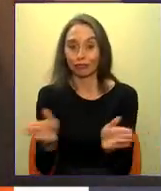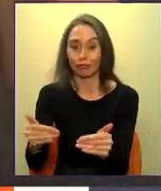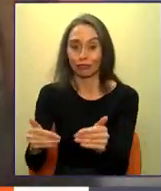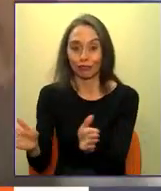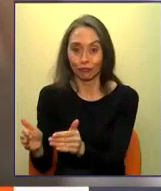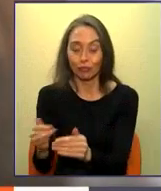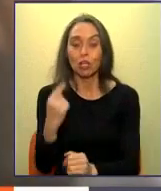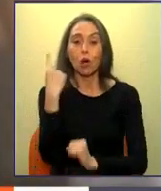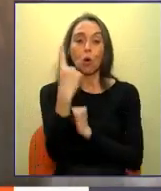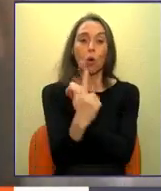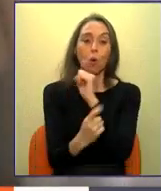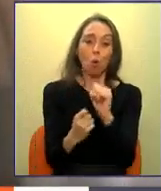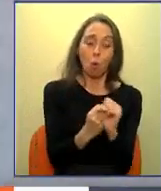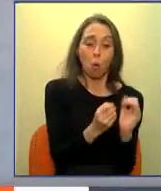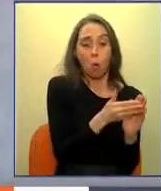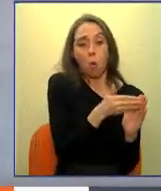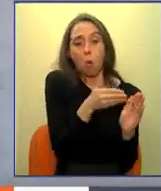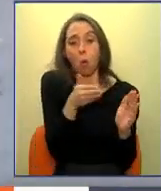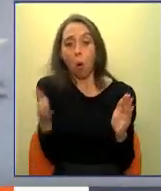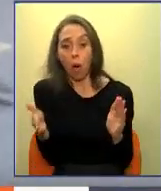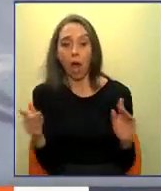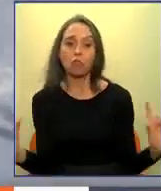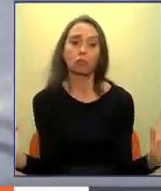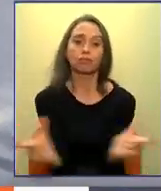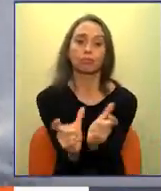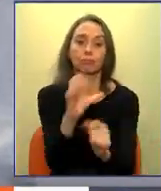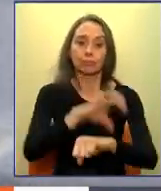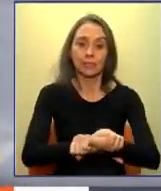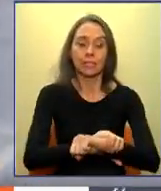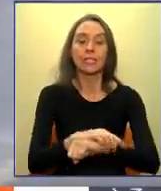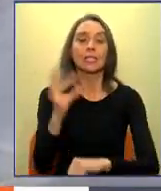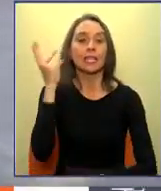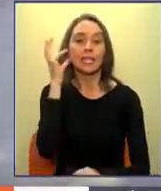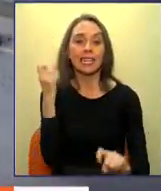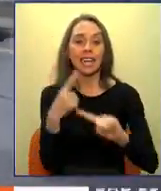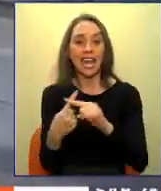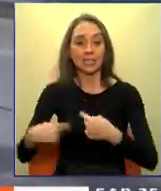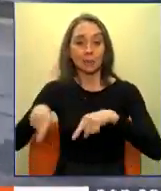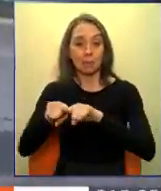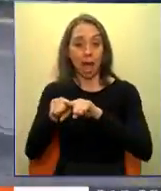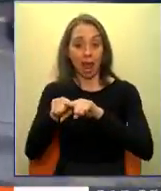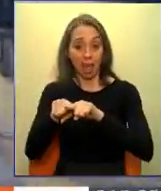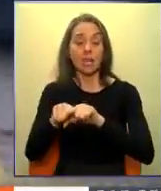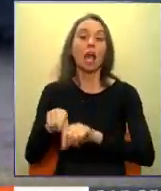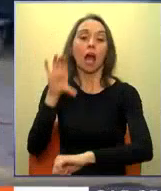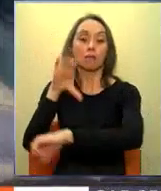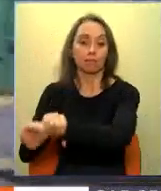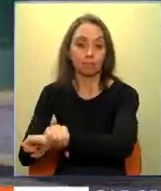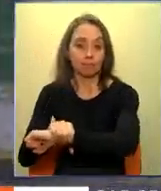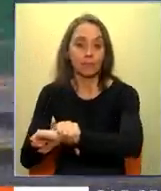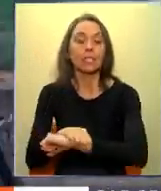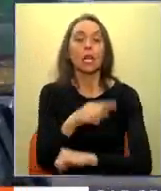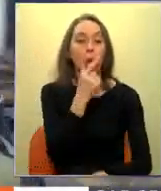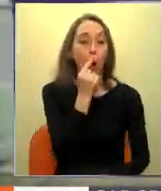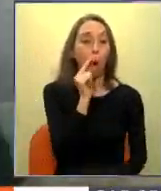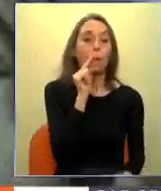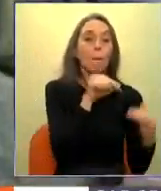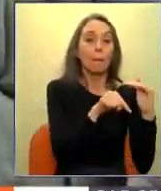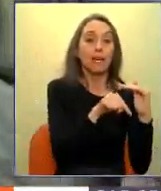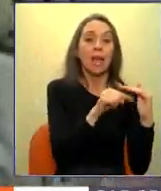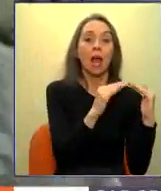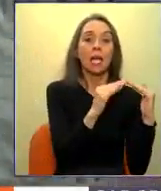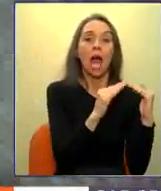Un año tuvo que pasar para su detención y la de su expareja Mónica Caballero. Él en su casa en Quinta Normal, ella en